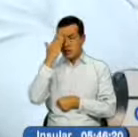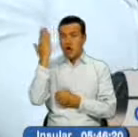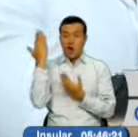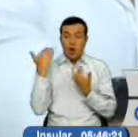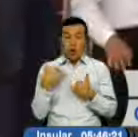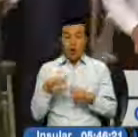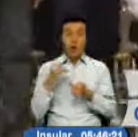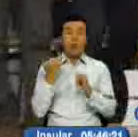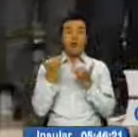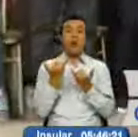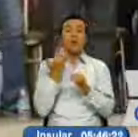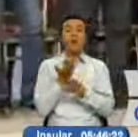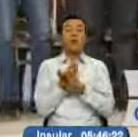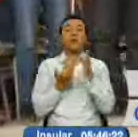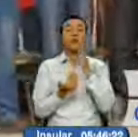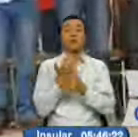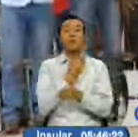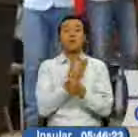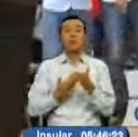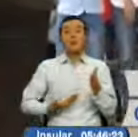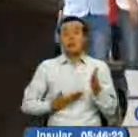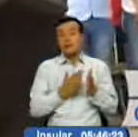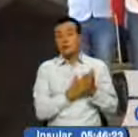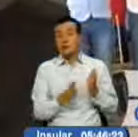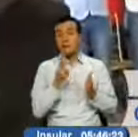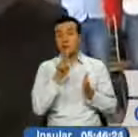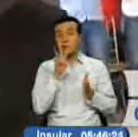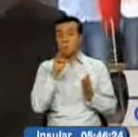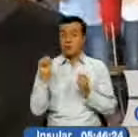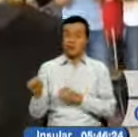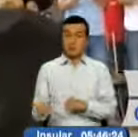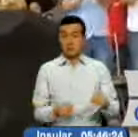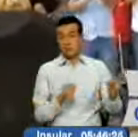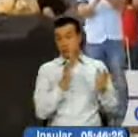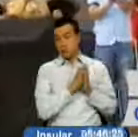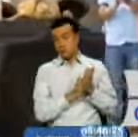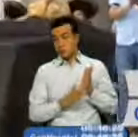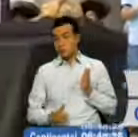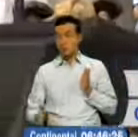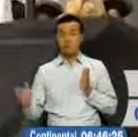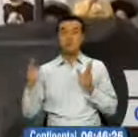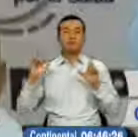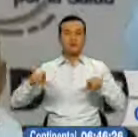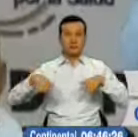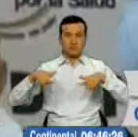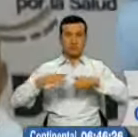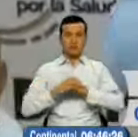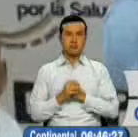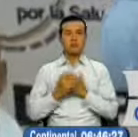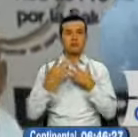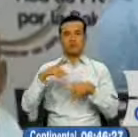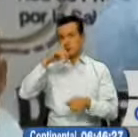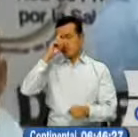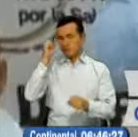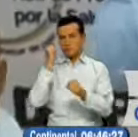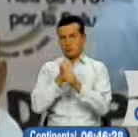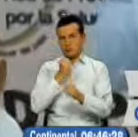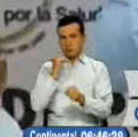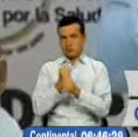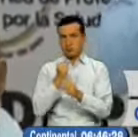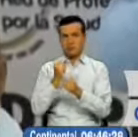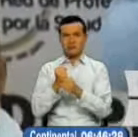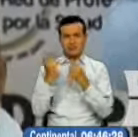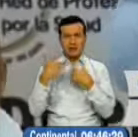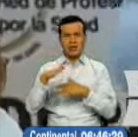sus propuestas al nuevo gobierno que a partir del 24 de mayo vendrá de la mano de Lenín Moreno. Va a trabajar un programa que